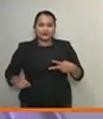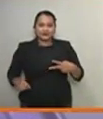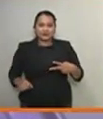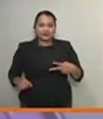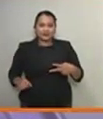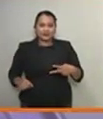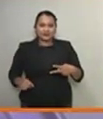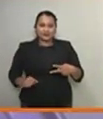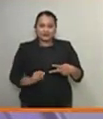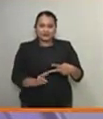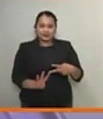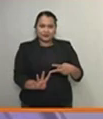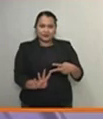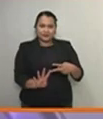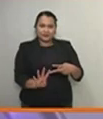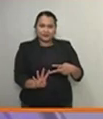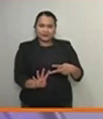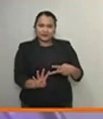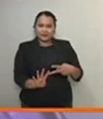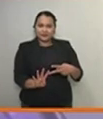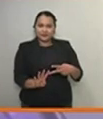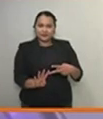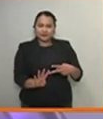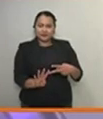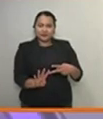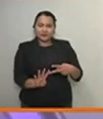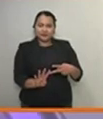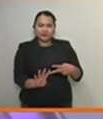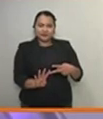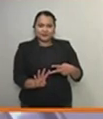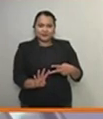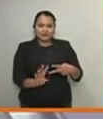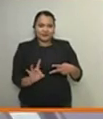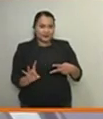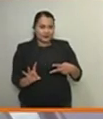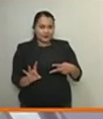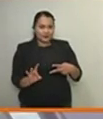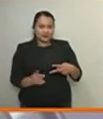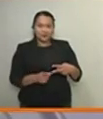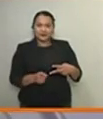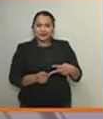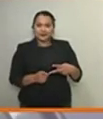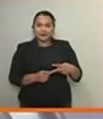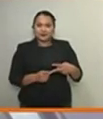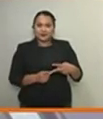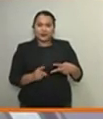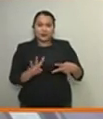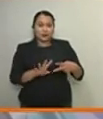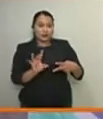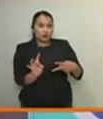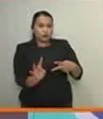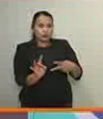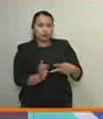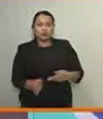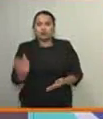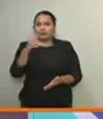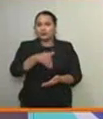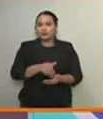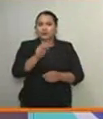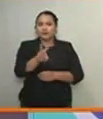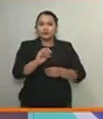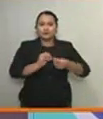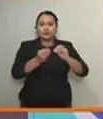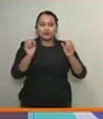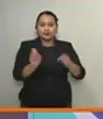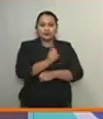Y este es el 4. Segundo dígito, suerte. Y este es el 8. Y el segundo número ganador es el 48. Los números